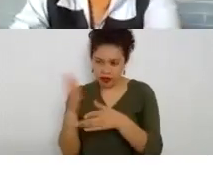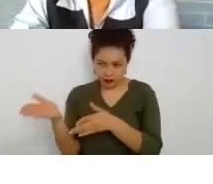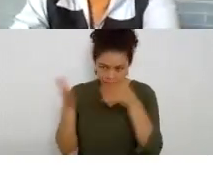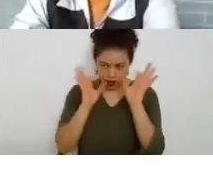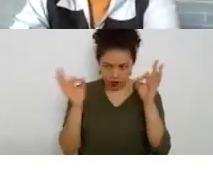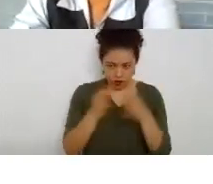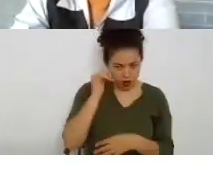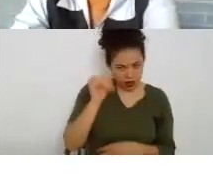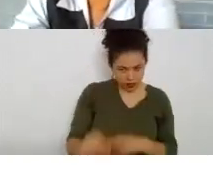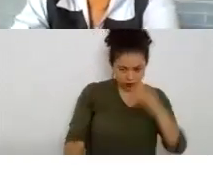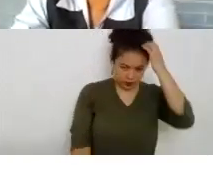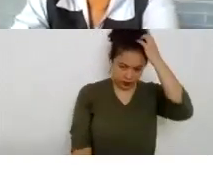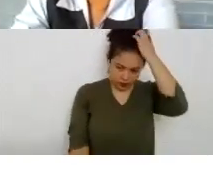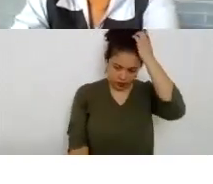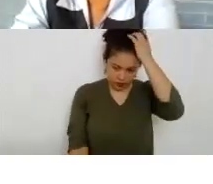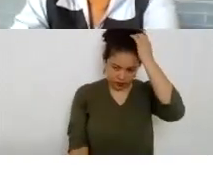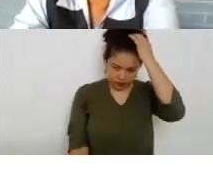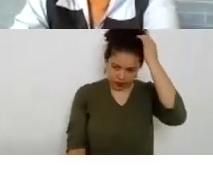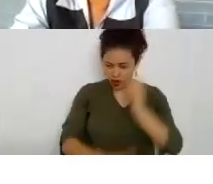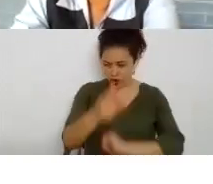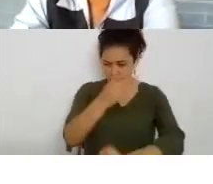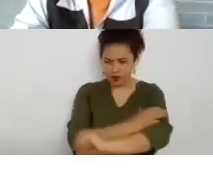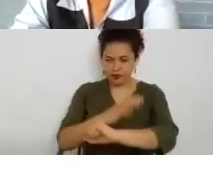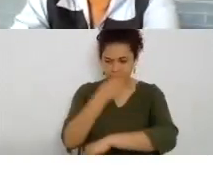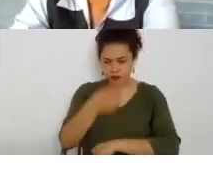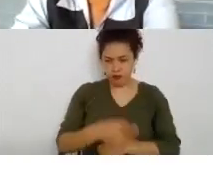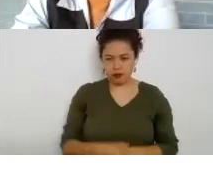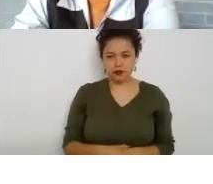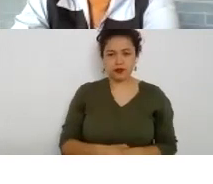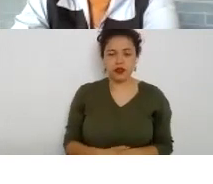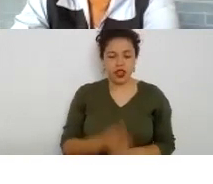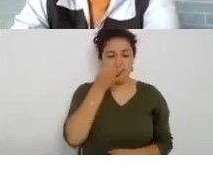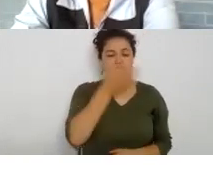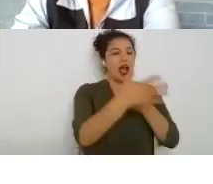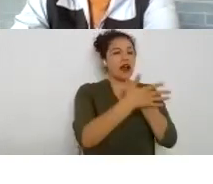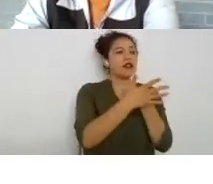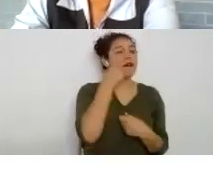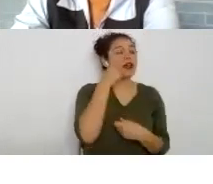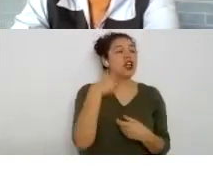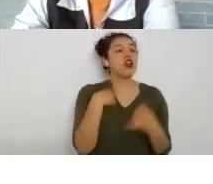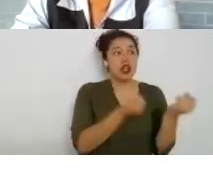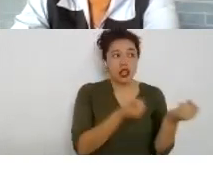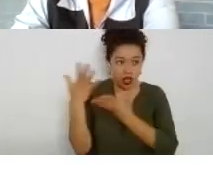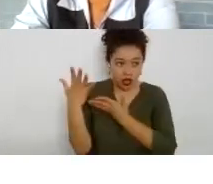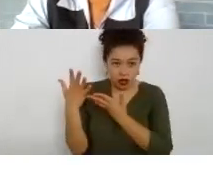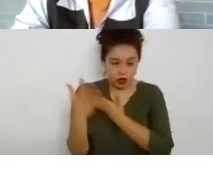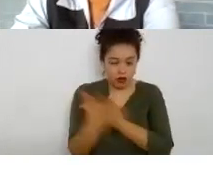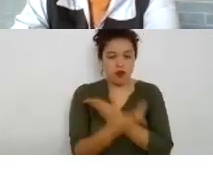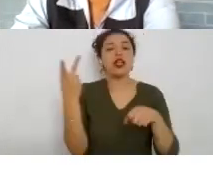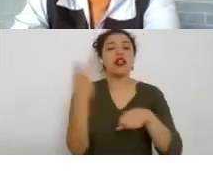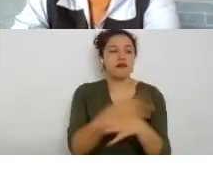manera. Lo que comentaba hace rato la otra compañera, que se les avisa a dónde se va a llevar y qué fue lo que